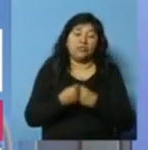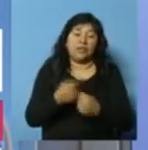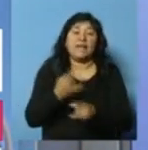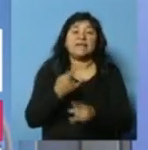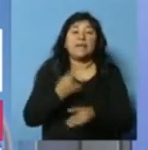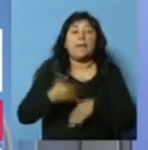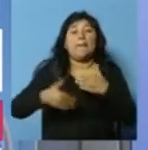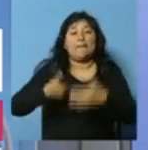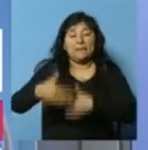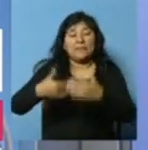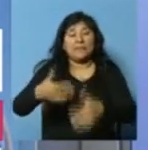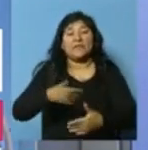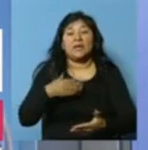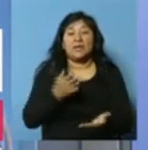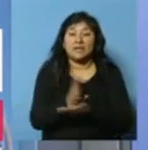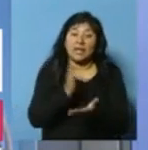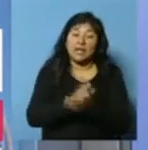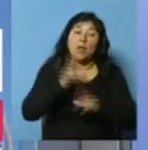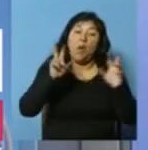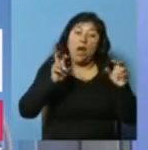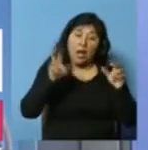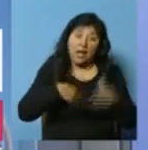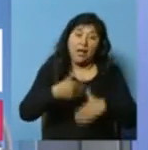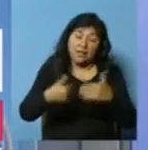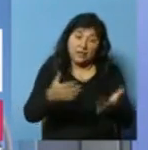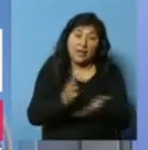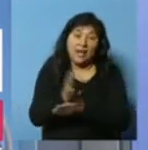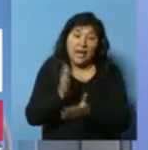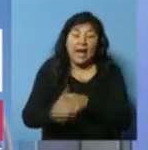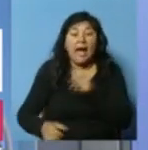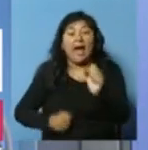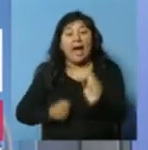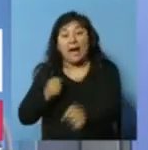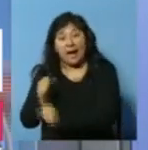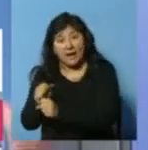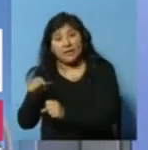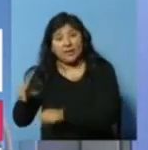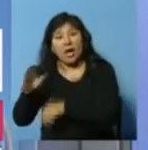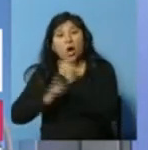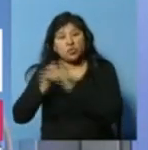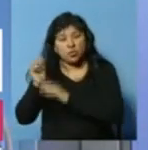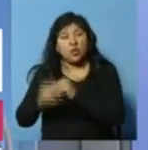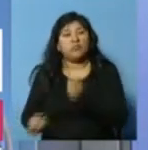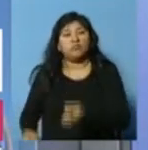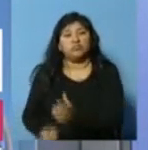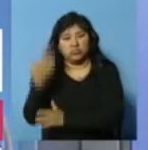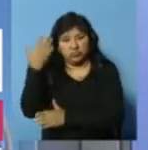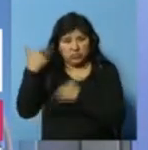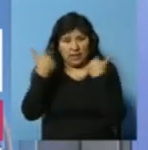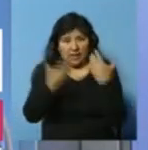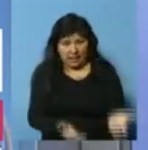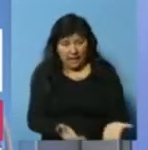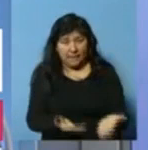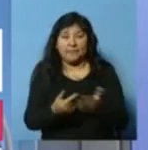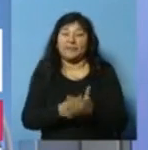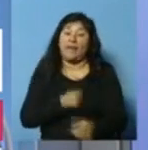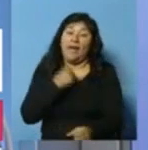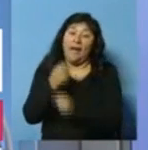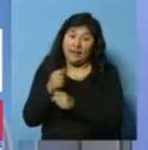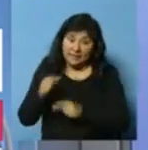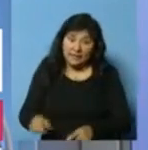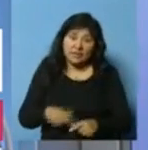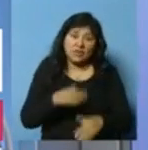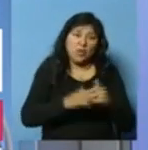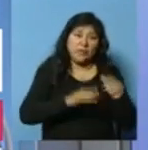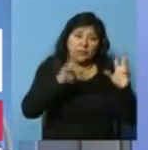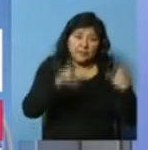seguiremos vigilando hasta vamos pudiendo construir estaban votando solución y seguramente